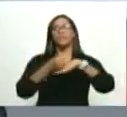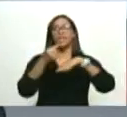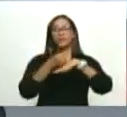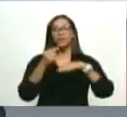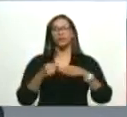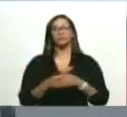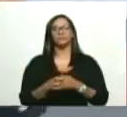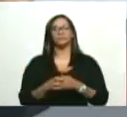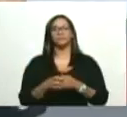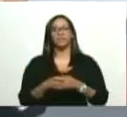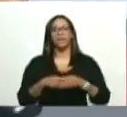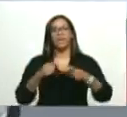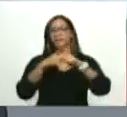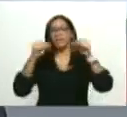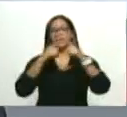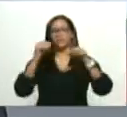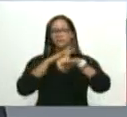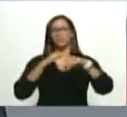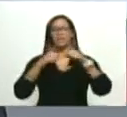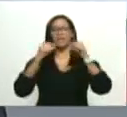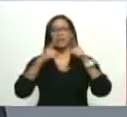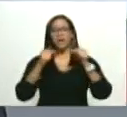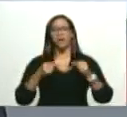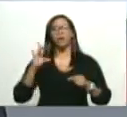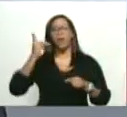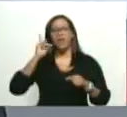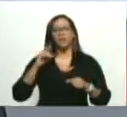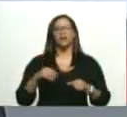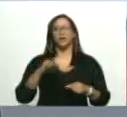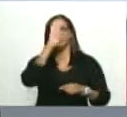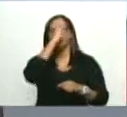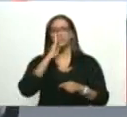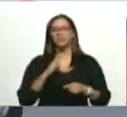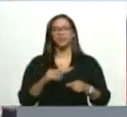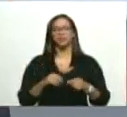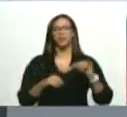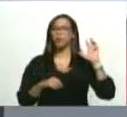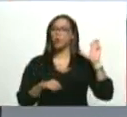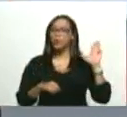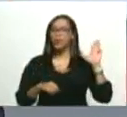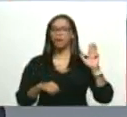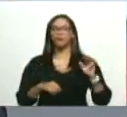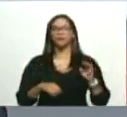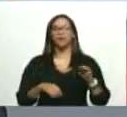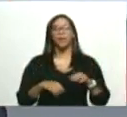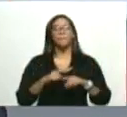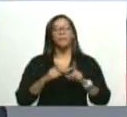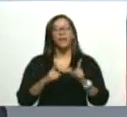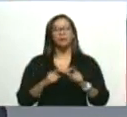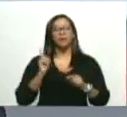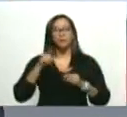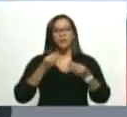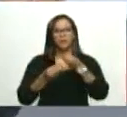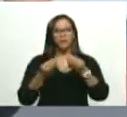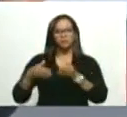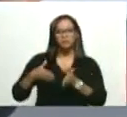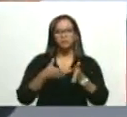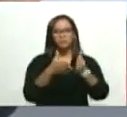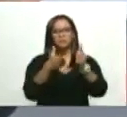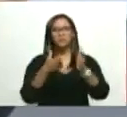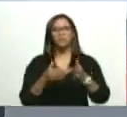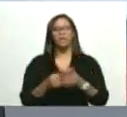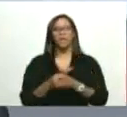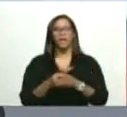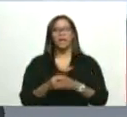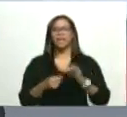Bolivia, como es el caso de Brasil con Lula, pero también ha generado otra corriente que es una especie de, algunos califican